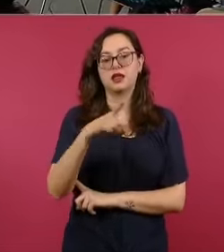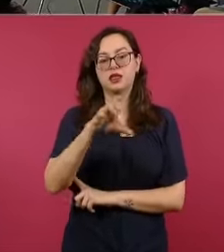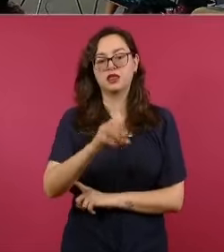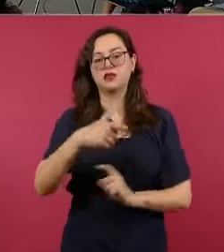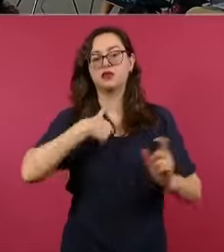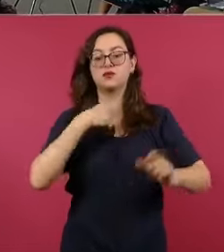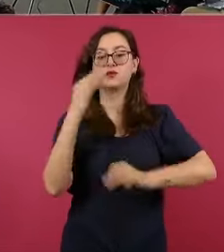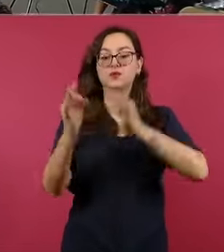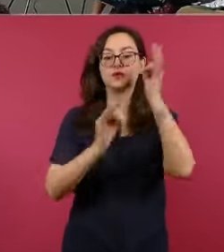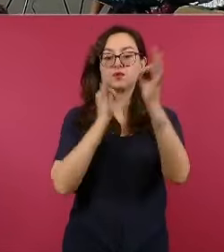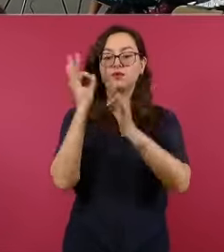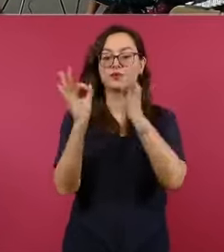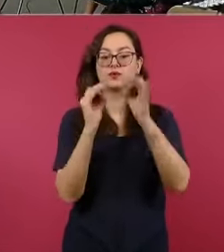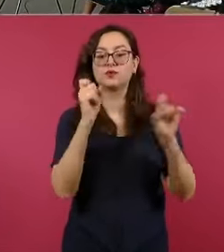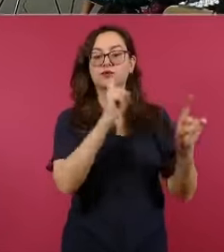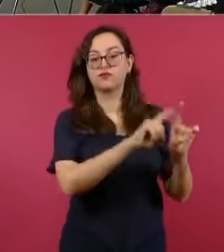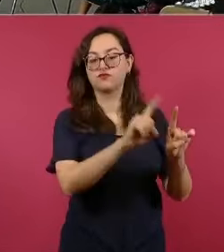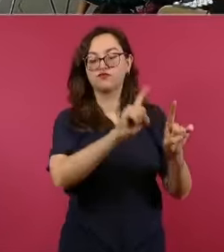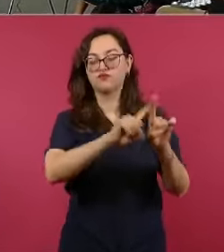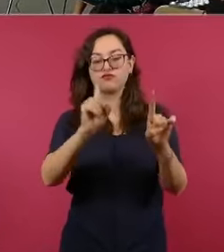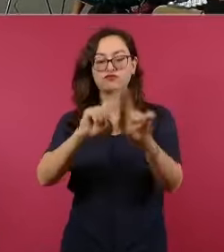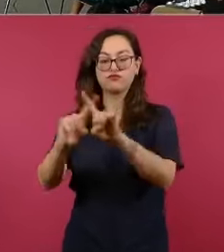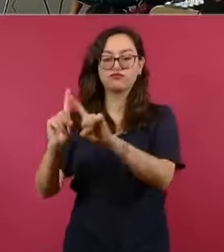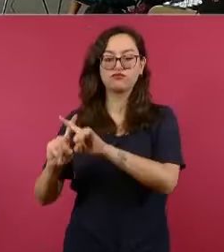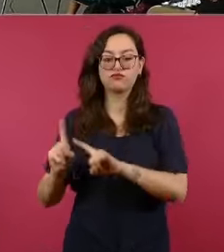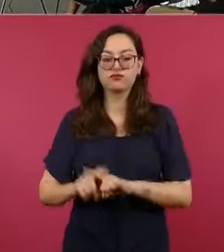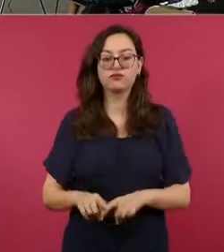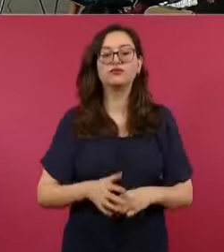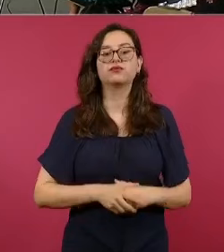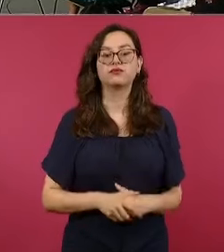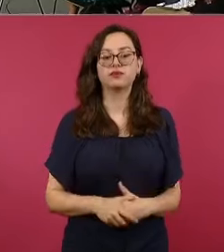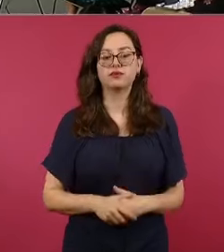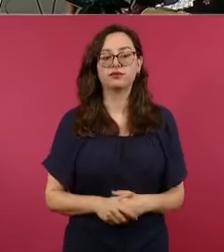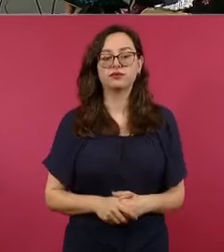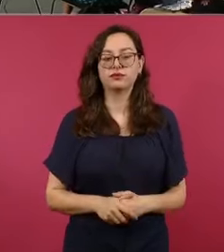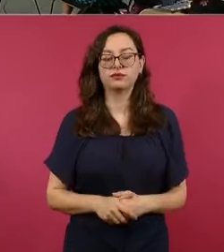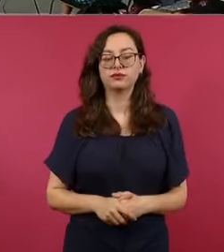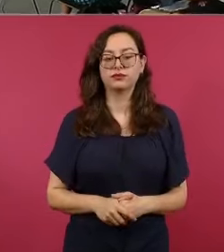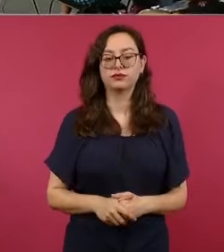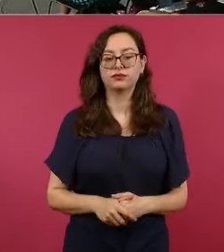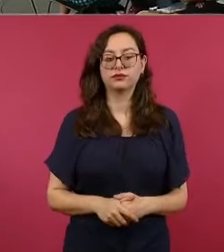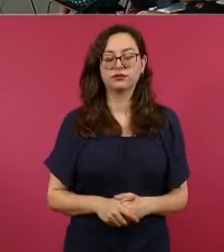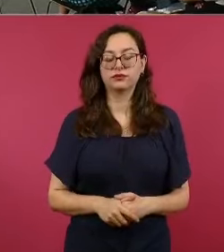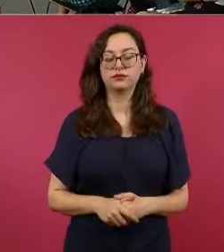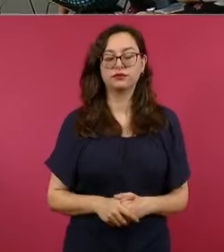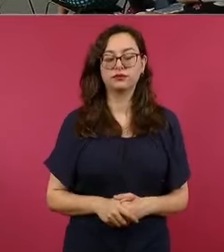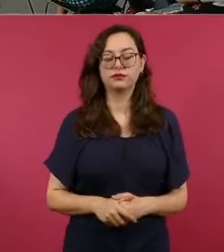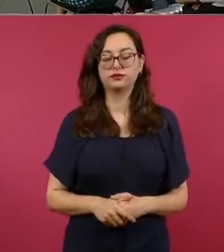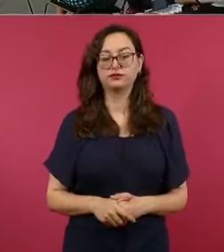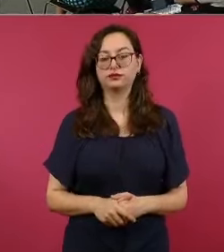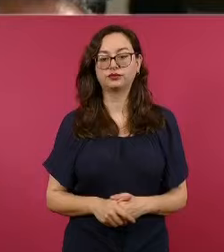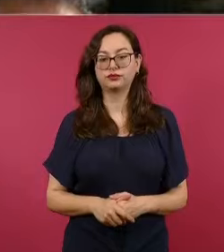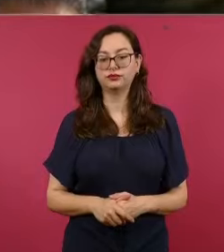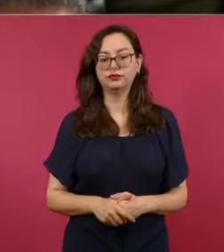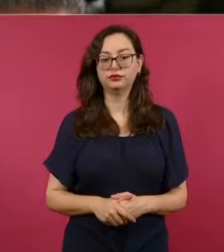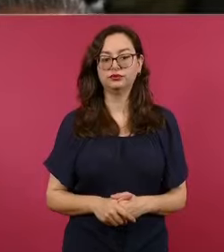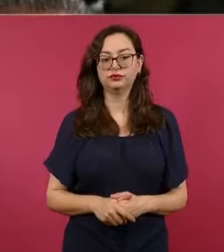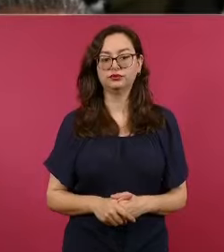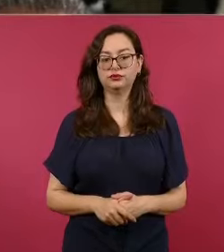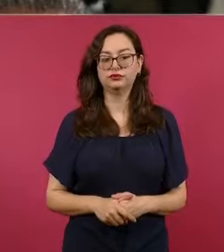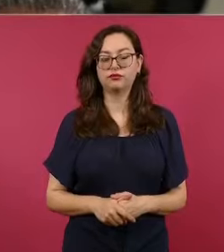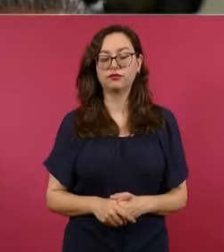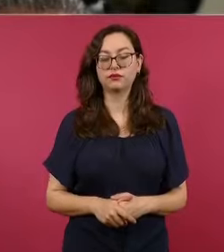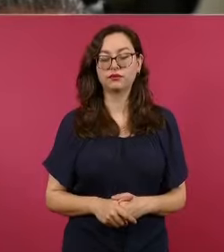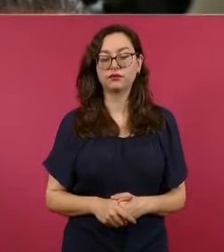petrolera Estado de México Ciudad de México eh señor presidente hablaba precisamente usted